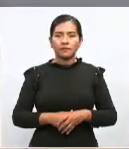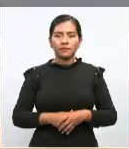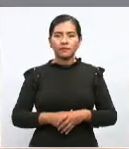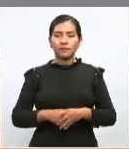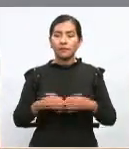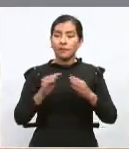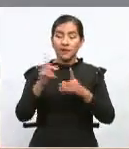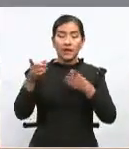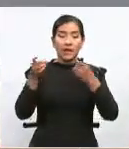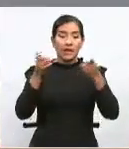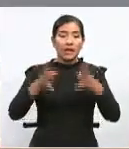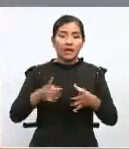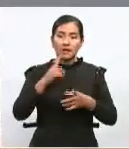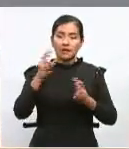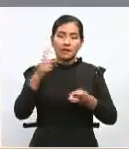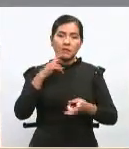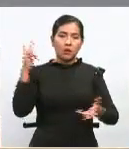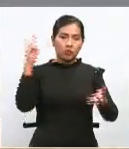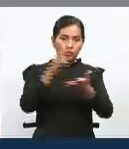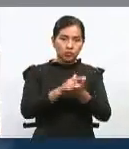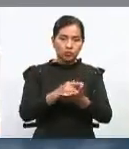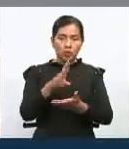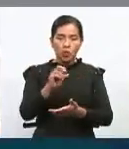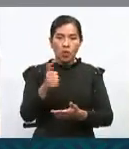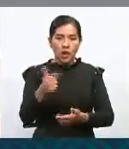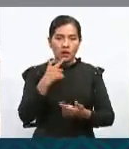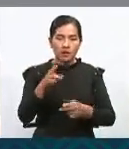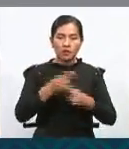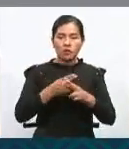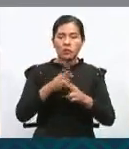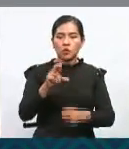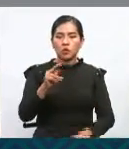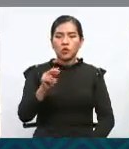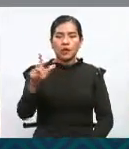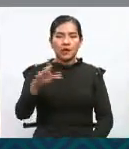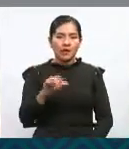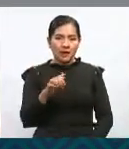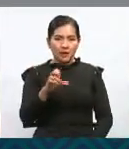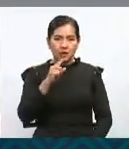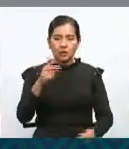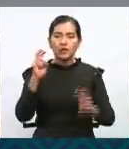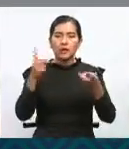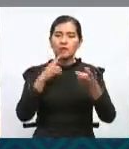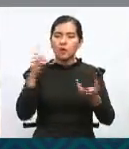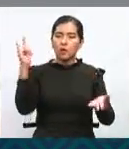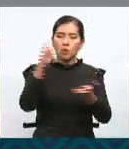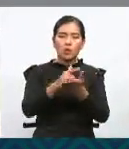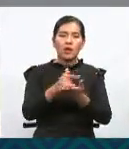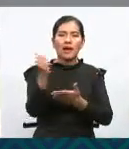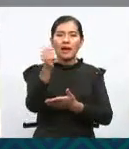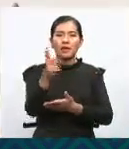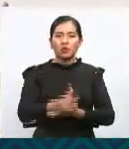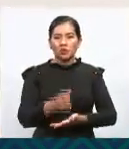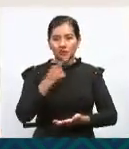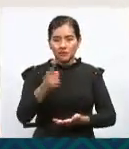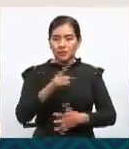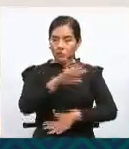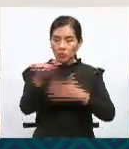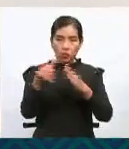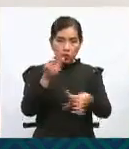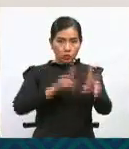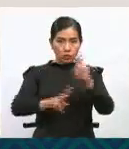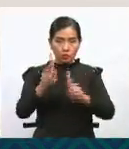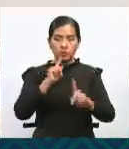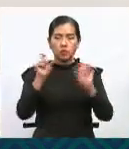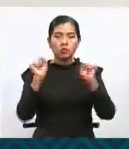El gerente de la empresa aérea estatal boliviana de aviación, Ronald Caso, lanzó la campaña de los vuelos azules, que permitirá que la población